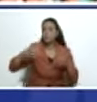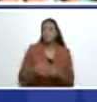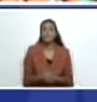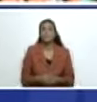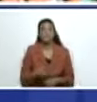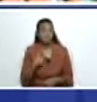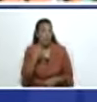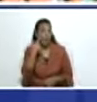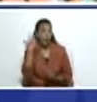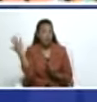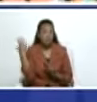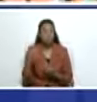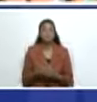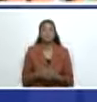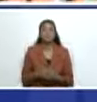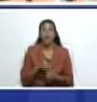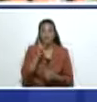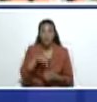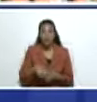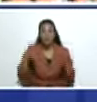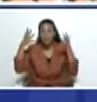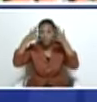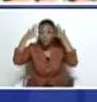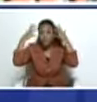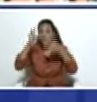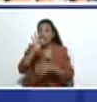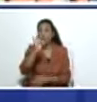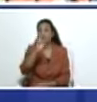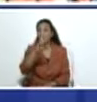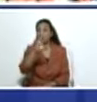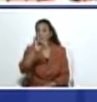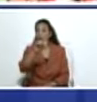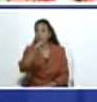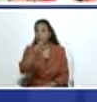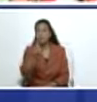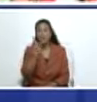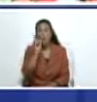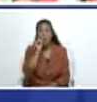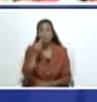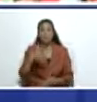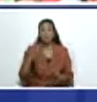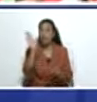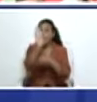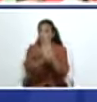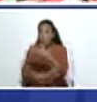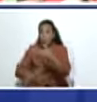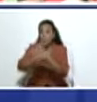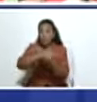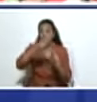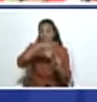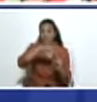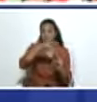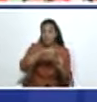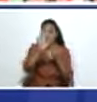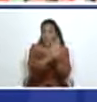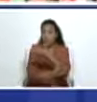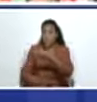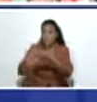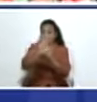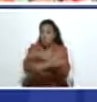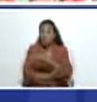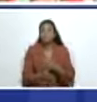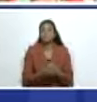Bueno, ahí también estaba Freddy Bernal, que para entonces era el protector del estado